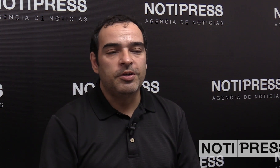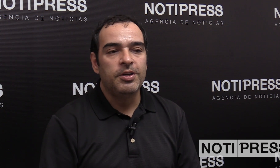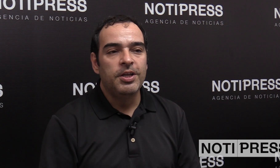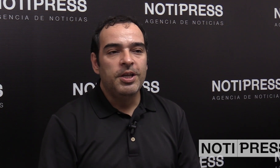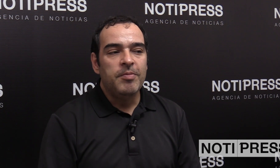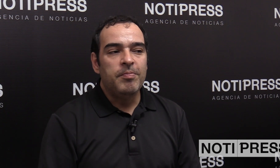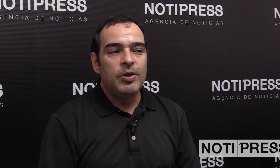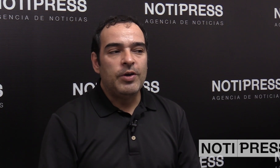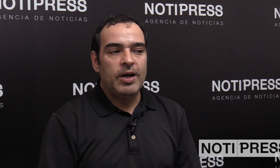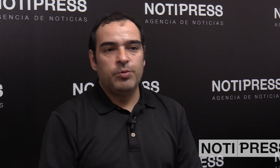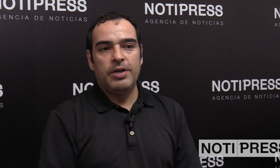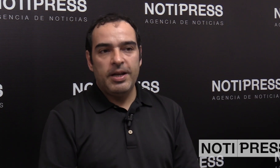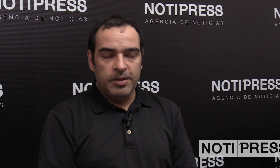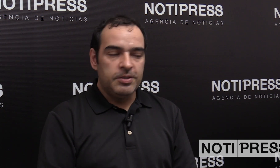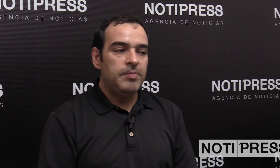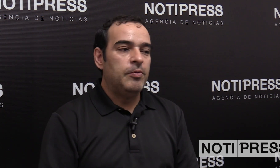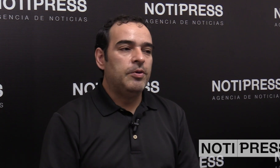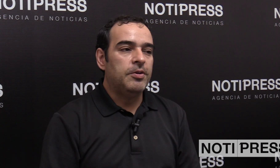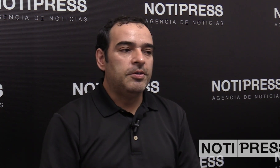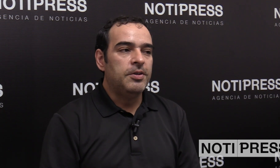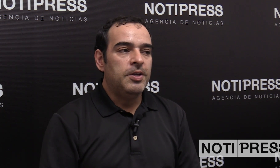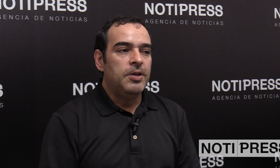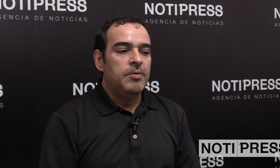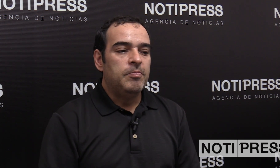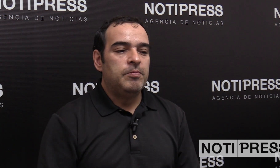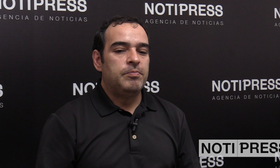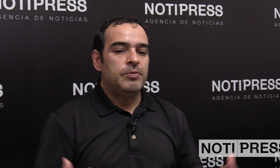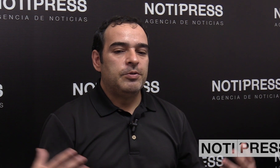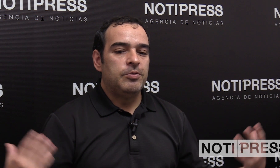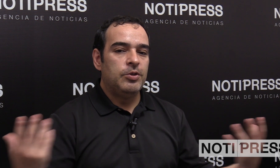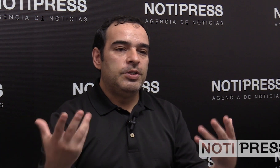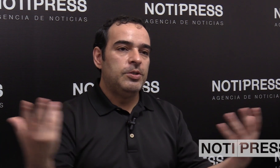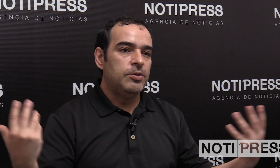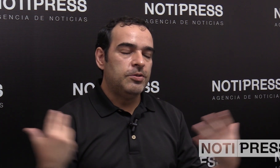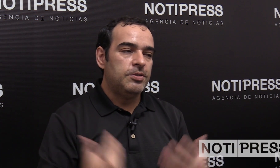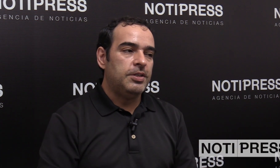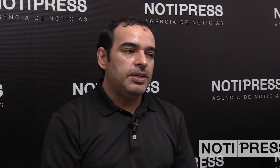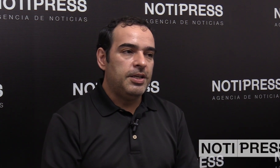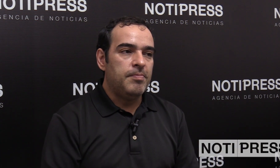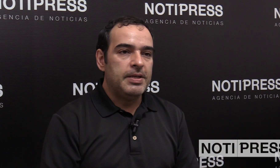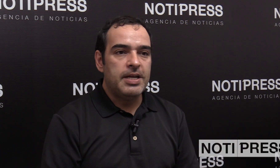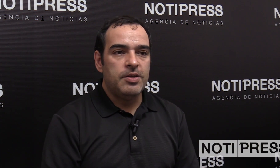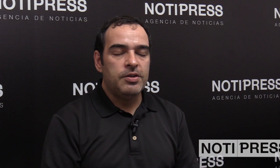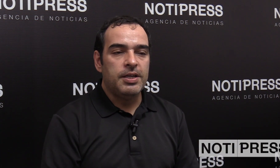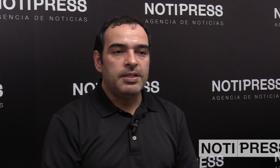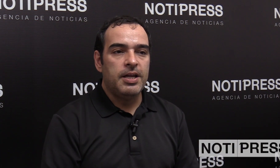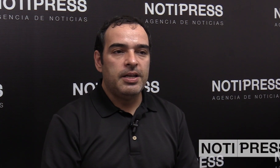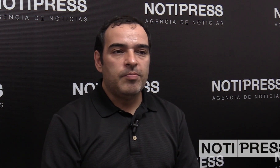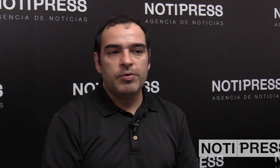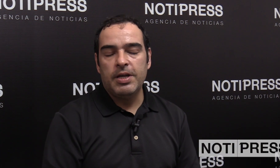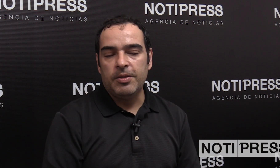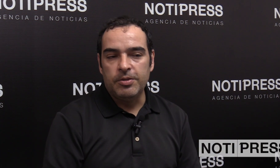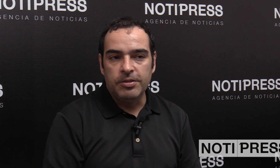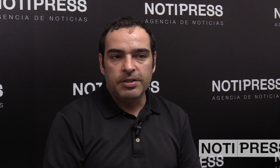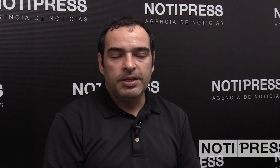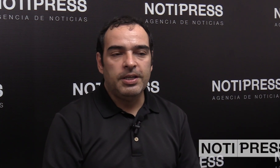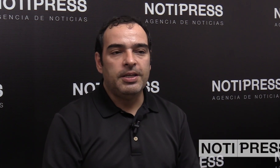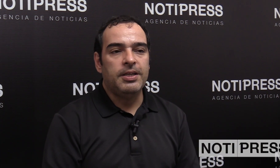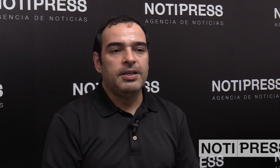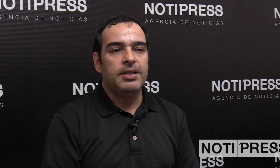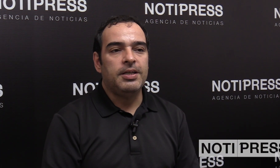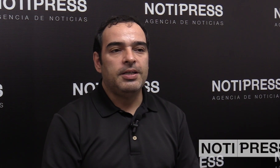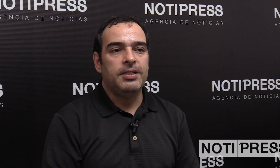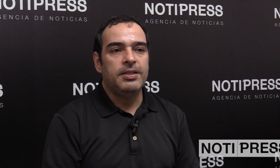poderosos, ¿no? Pero a juzgar entonces por todos esos empresarios que están apoyando,